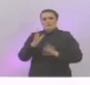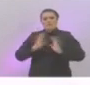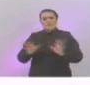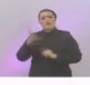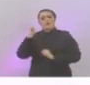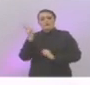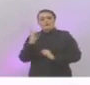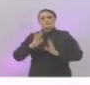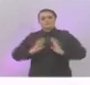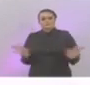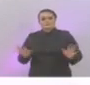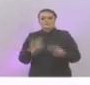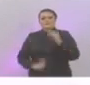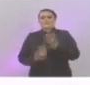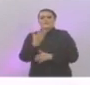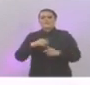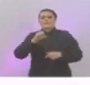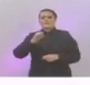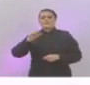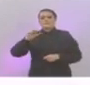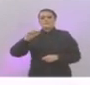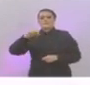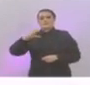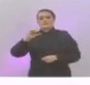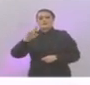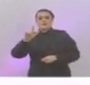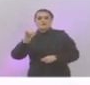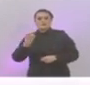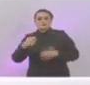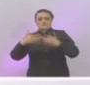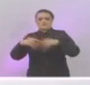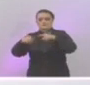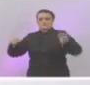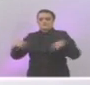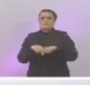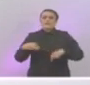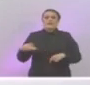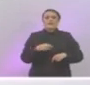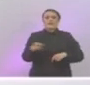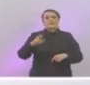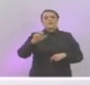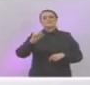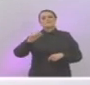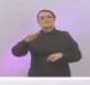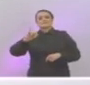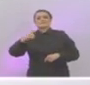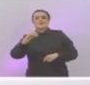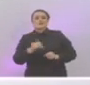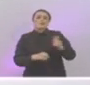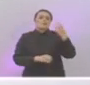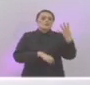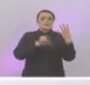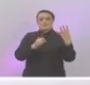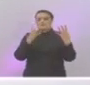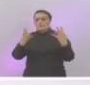esperamos arrancar también la de San Carlos. Y en el río Santiago, además de los 4.4